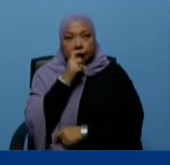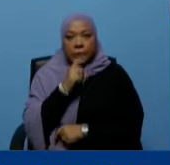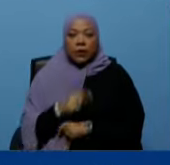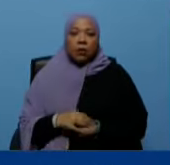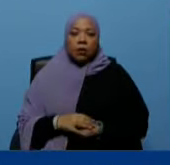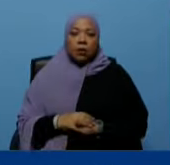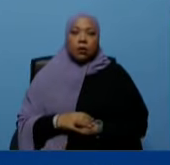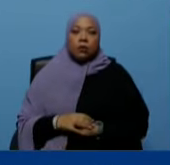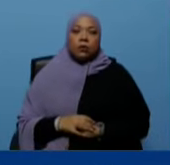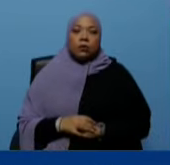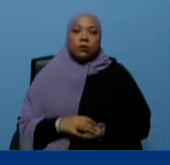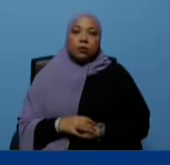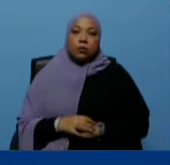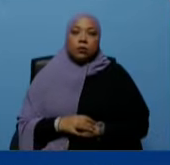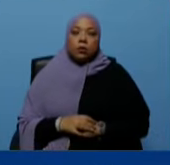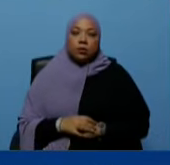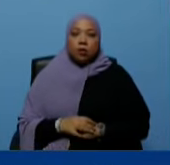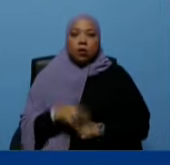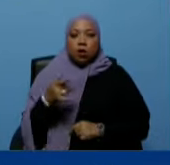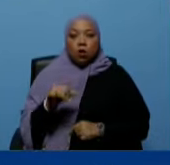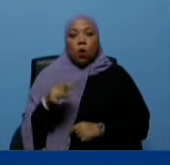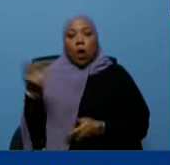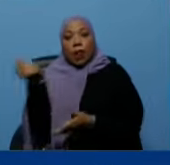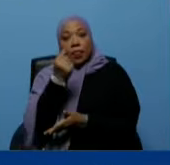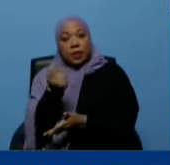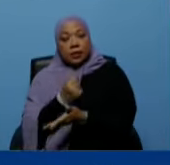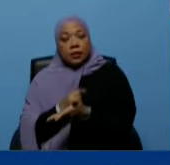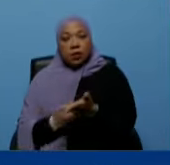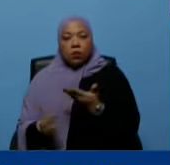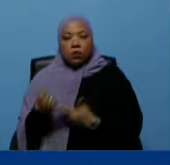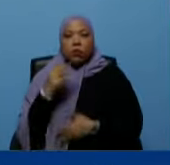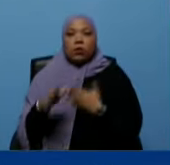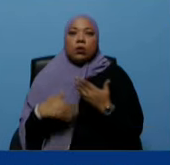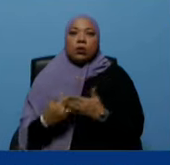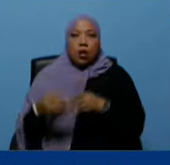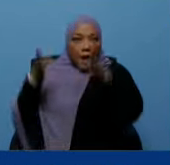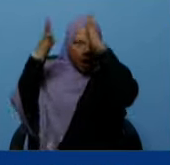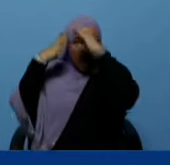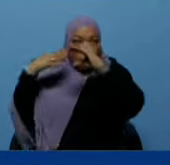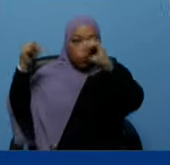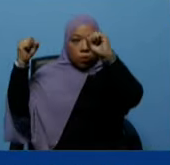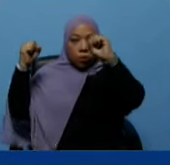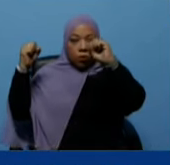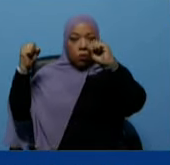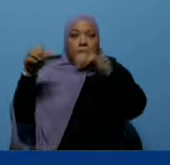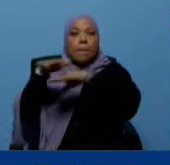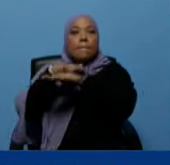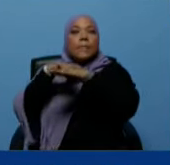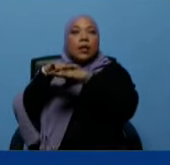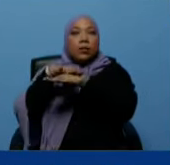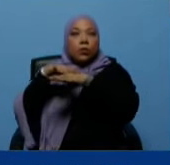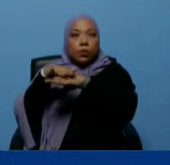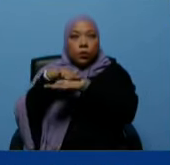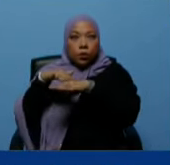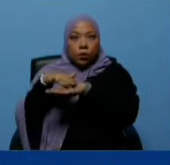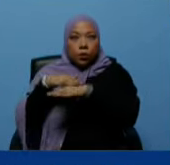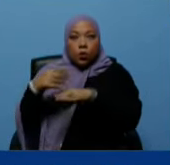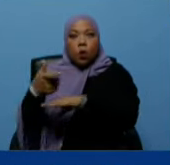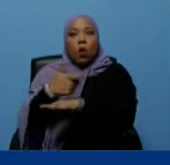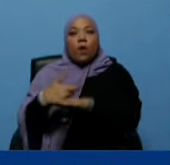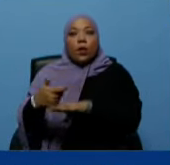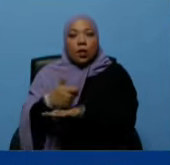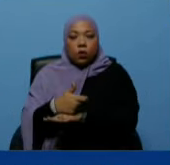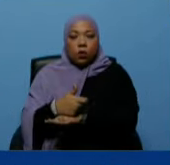Porque yo quiero este diseño, embajador, perdón, gobernador,